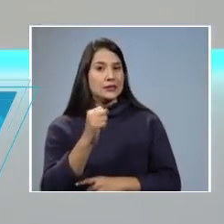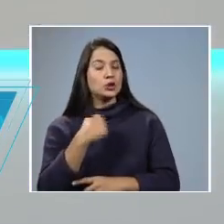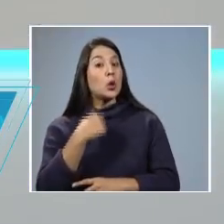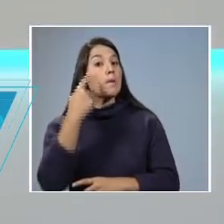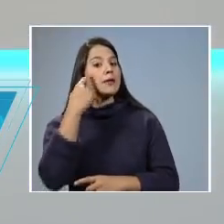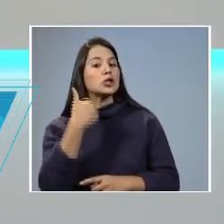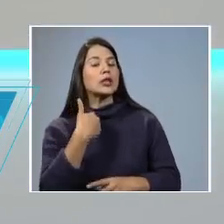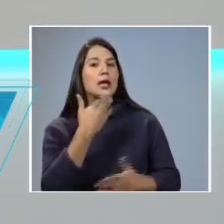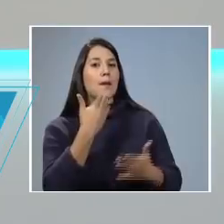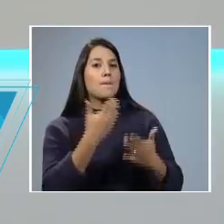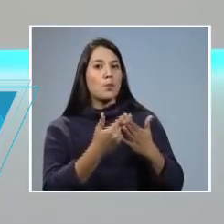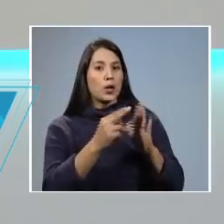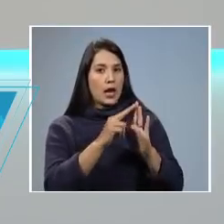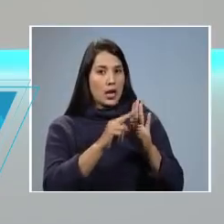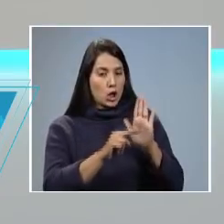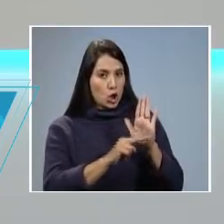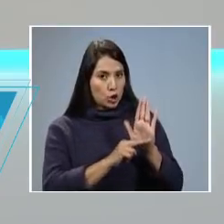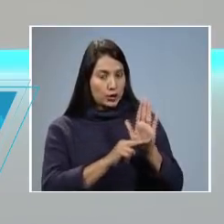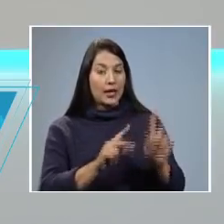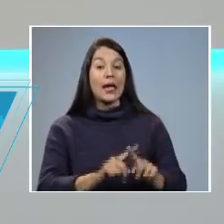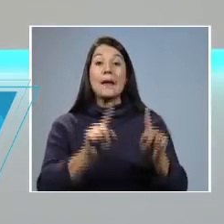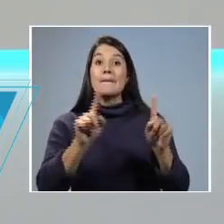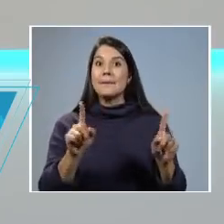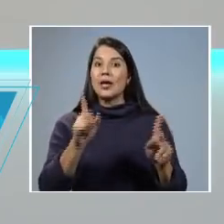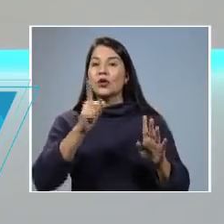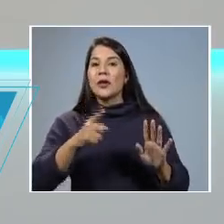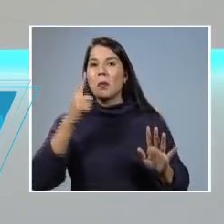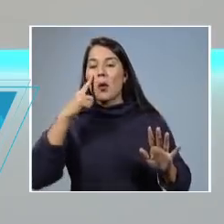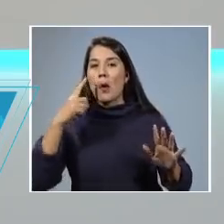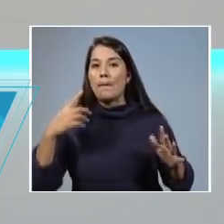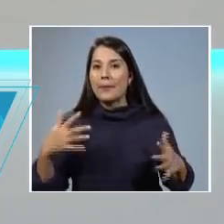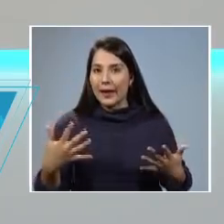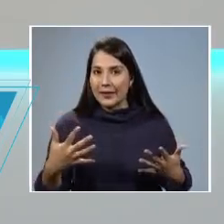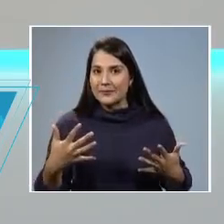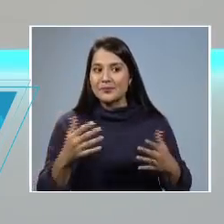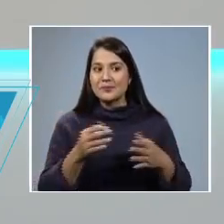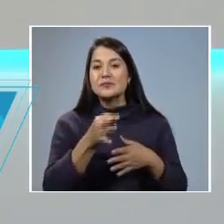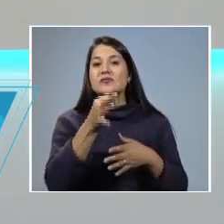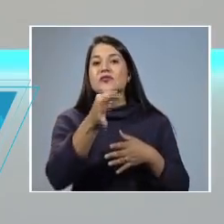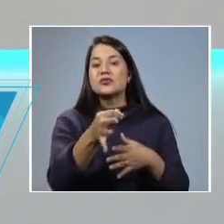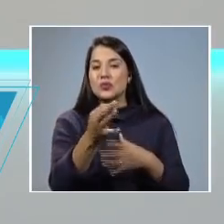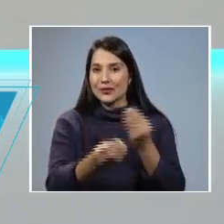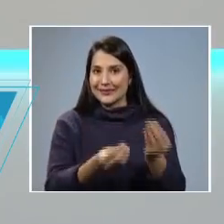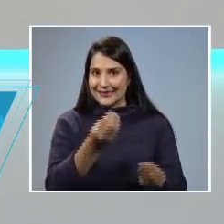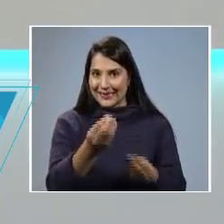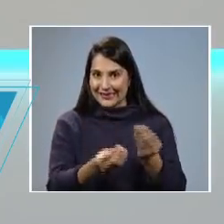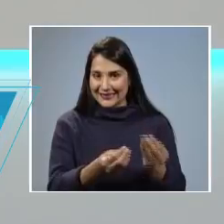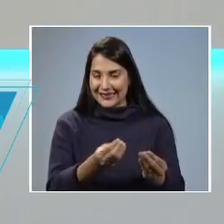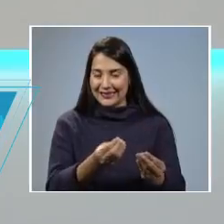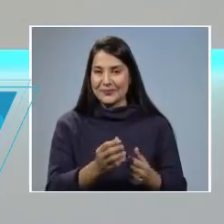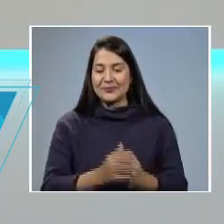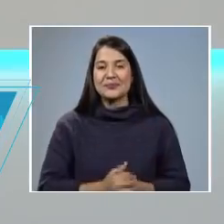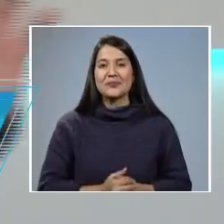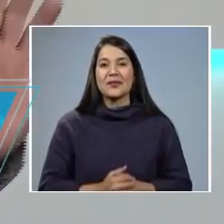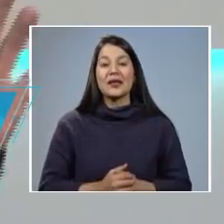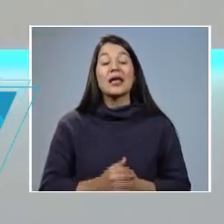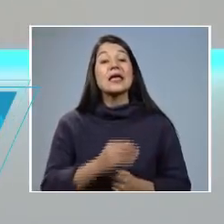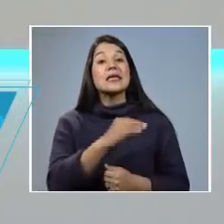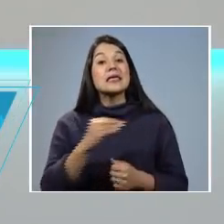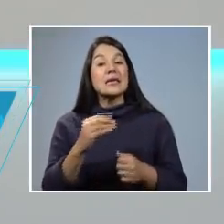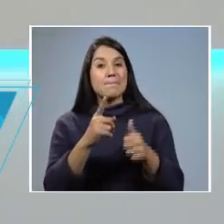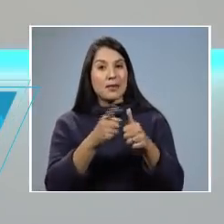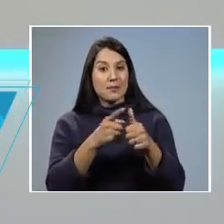una buena nota. Sin embargo, habría que ver qué repercusiones va a tener a futuro estas medidas. En